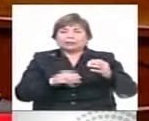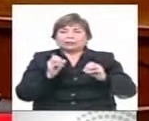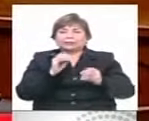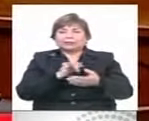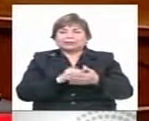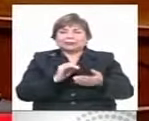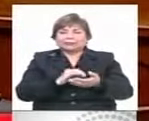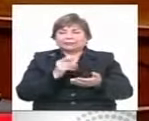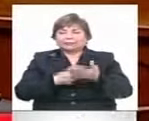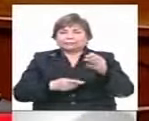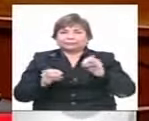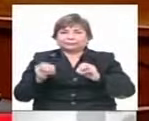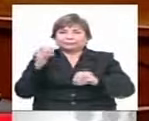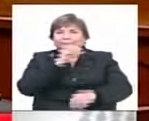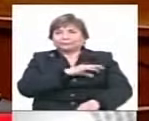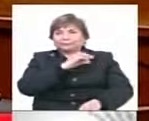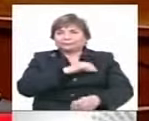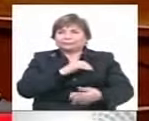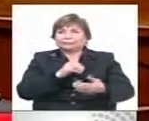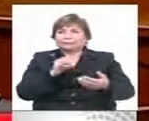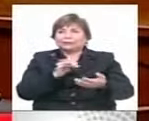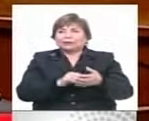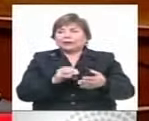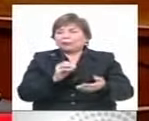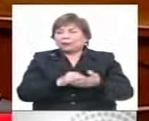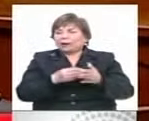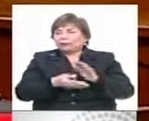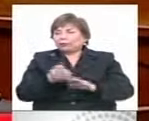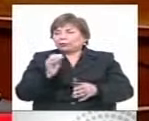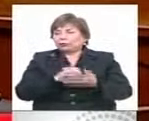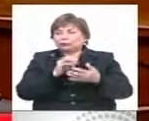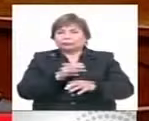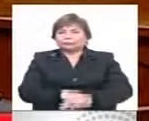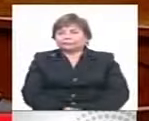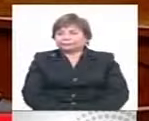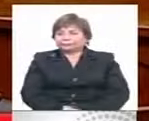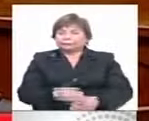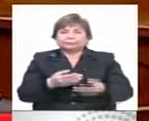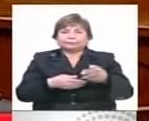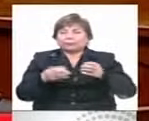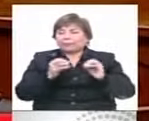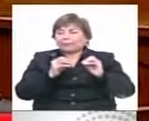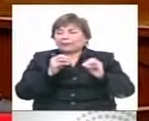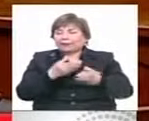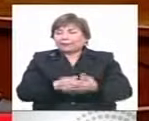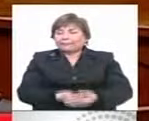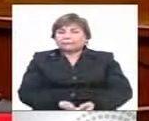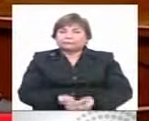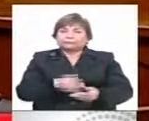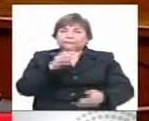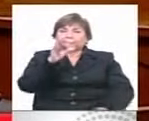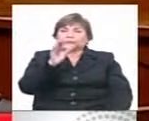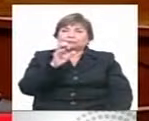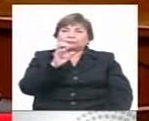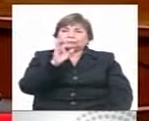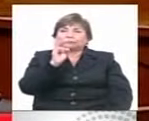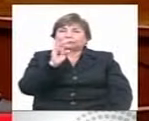y permitirán beneficiar a más de 91.000 habitantes de